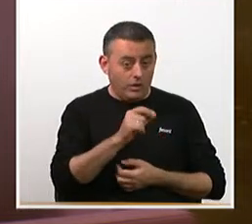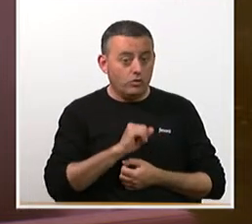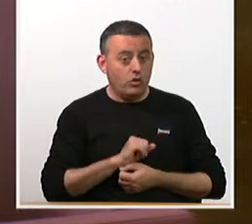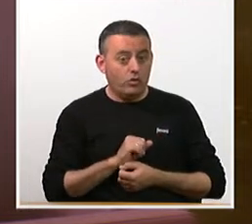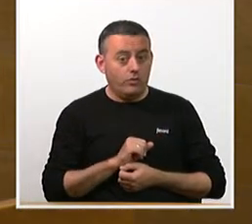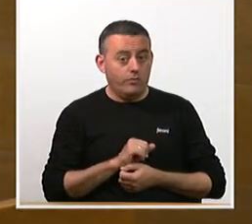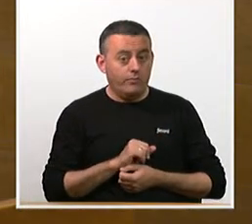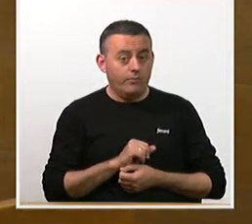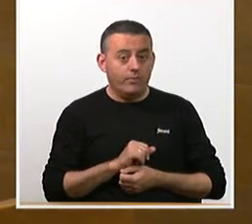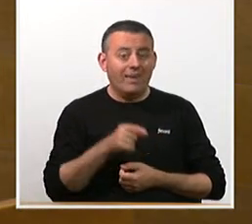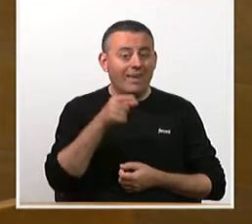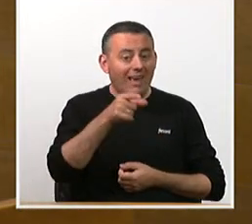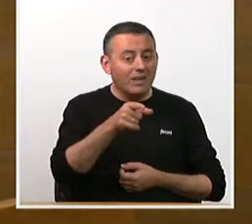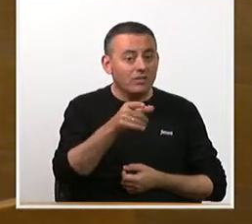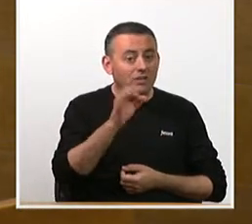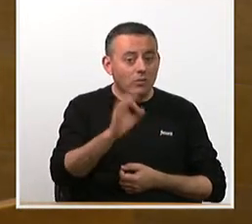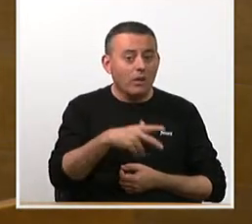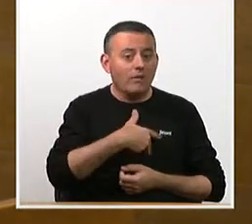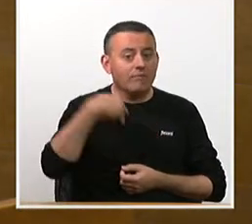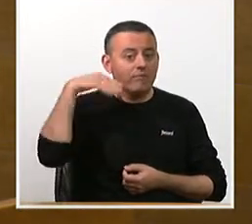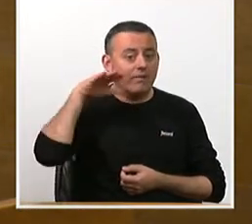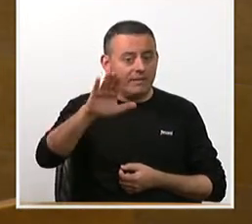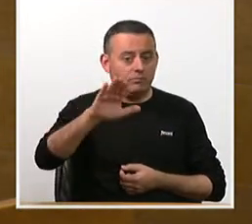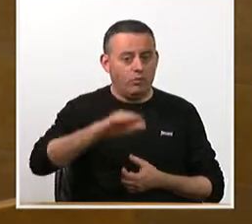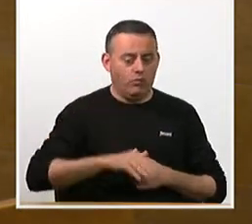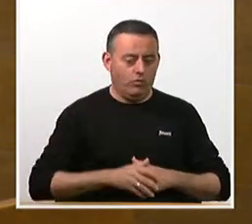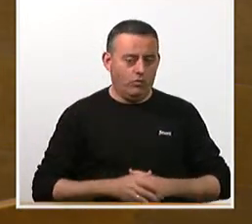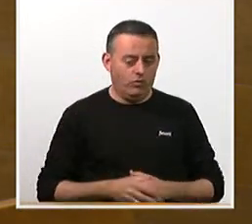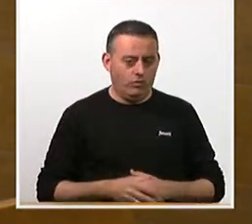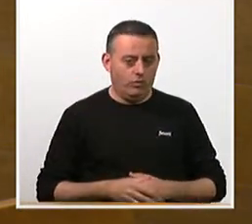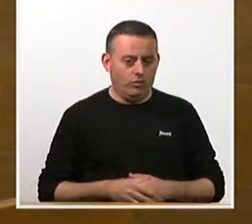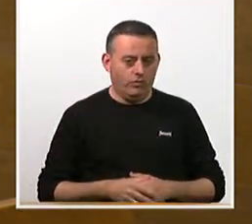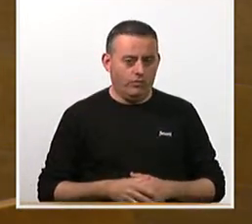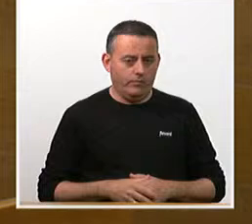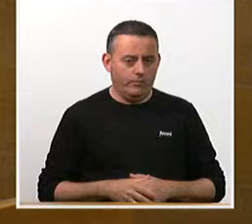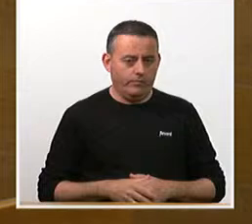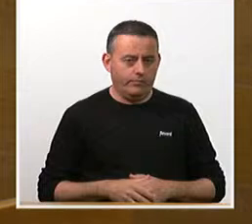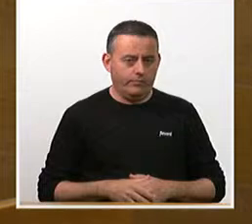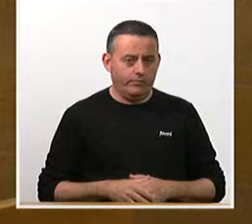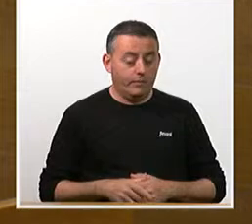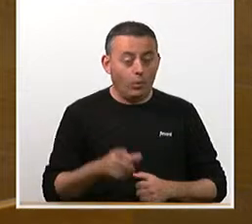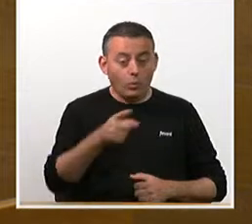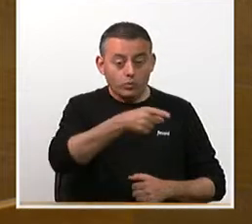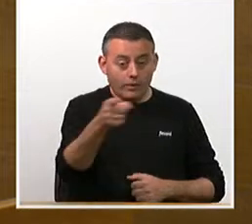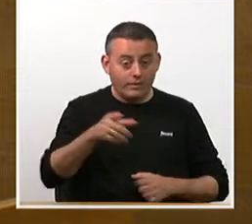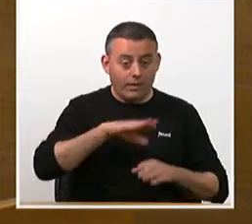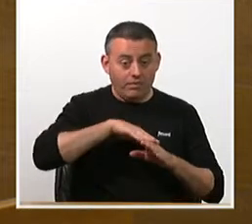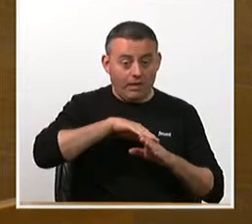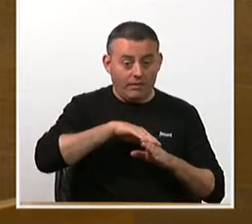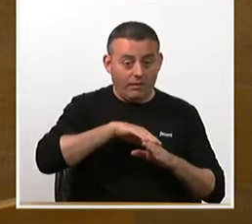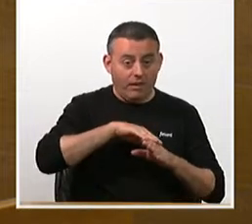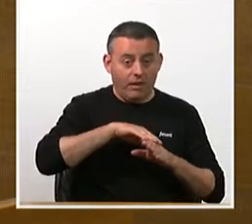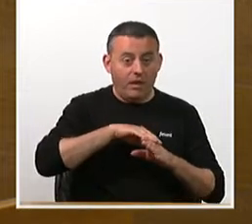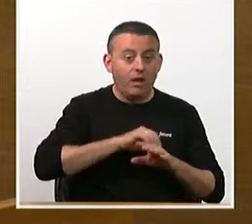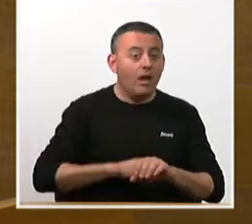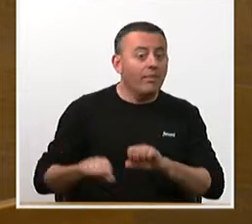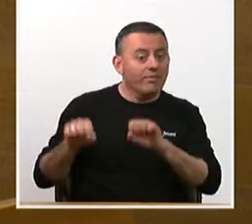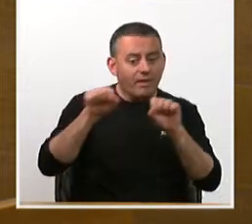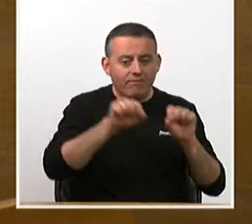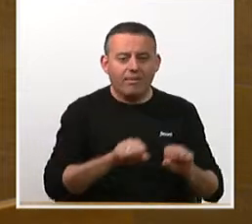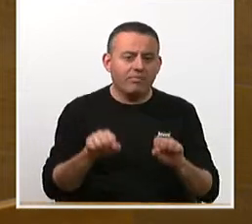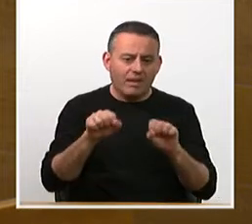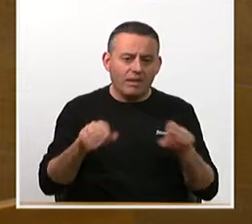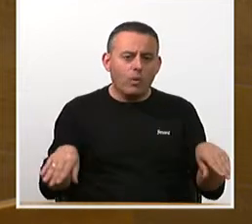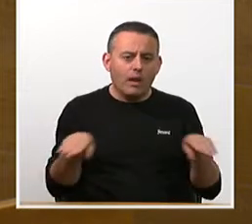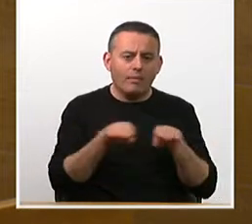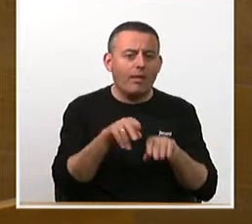eso que eso es fascismo mire ustedes la izquierda han renunciado a defender la igualdad qué es lo que estoy defendiendo yo aquí la igualdad de todas